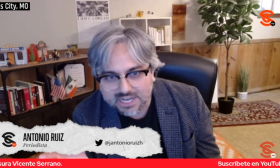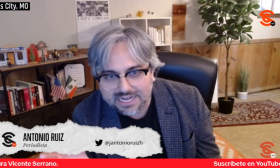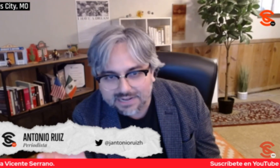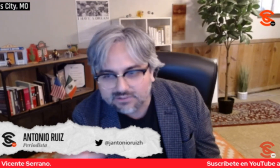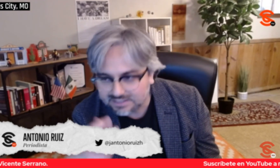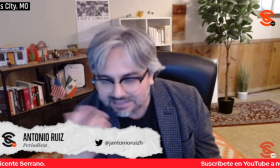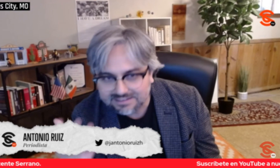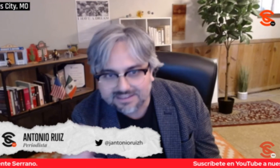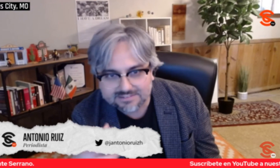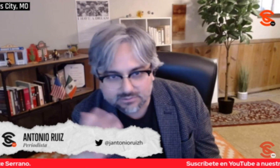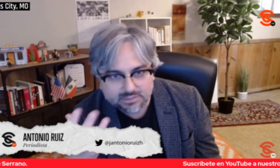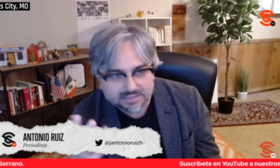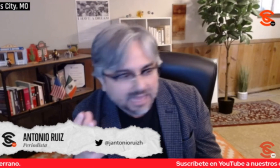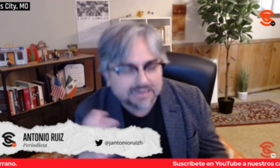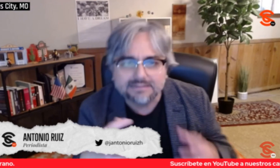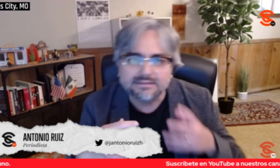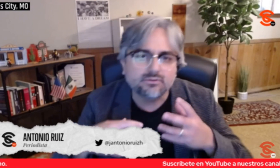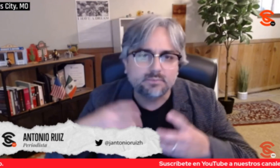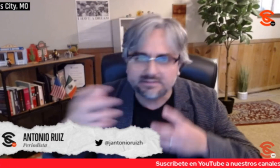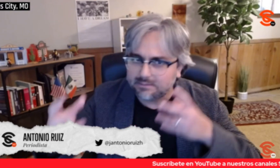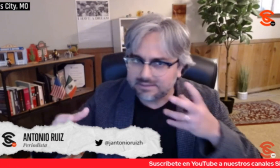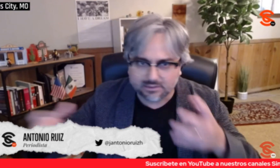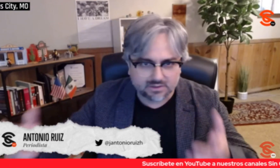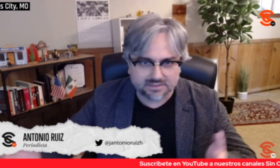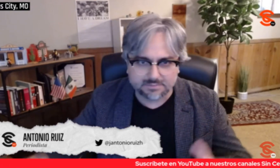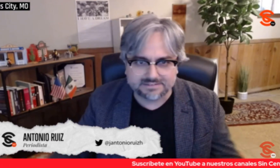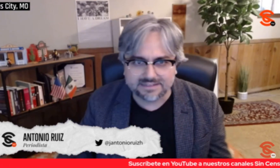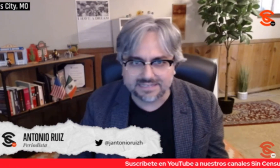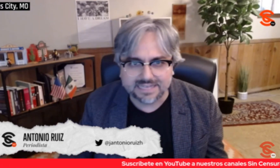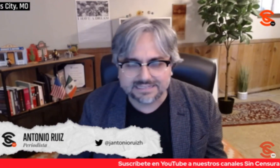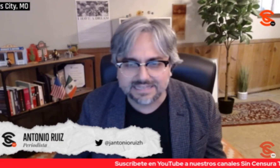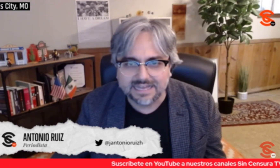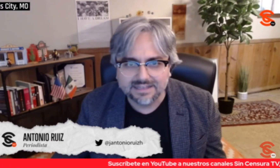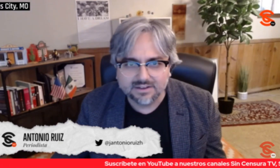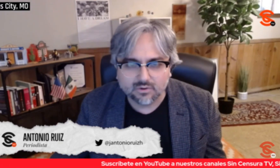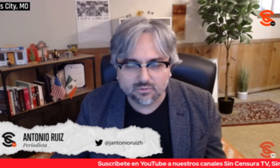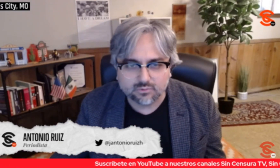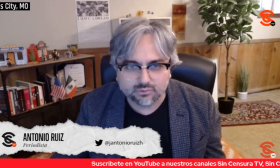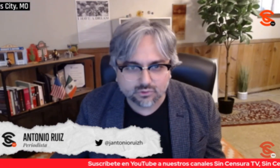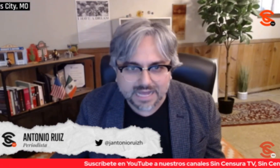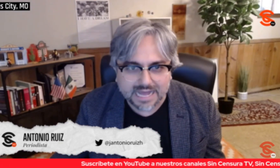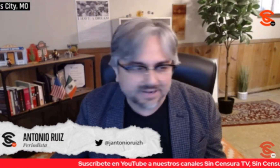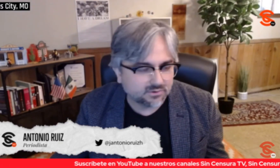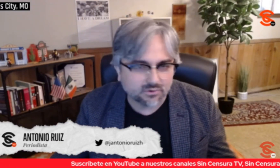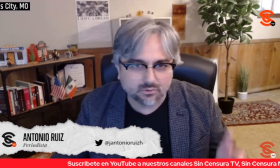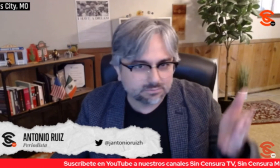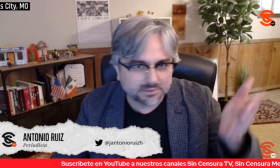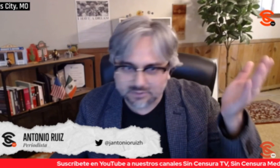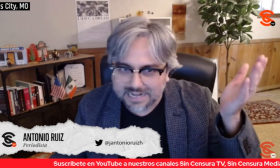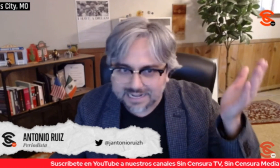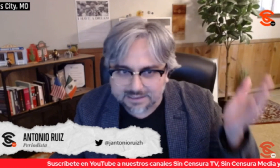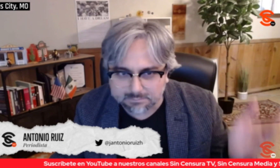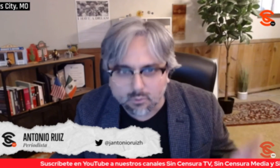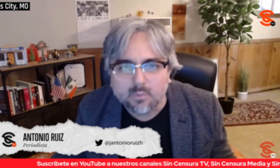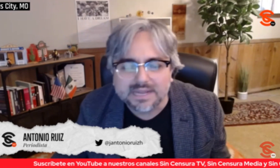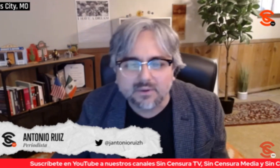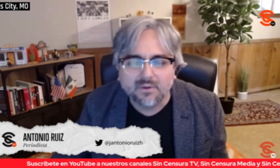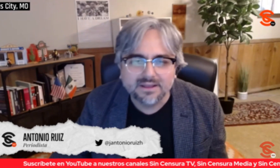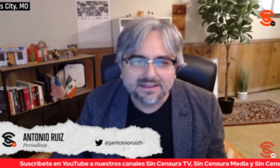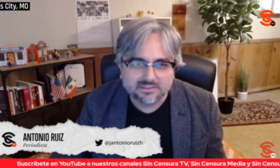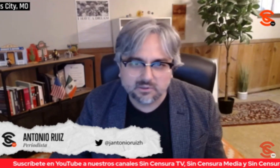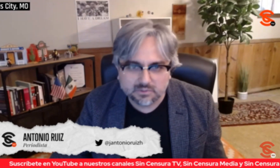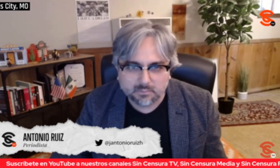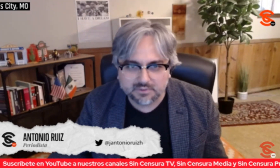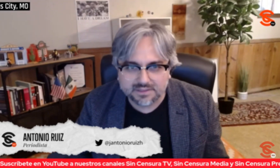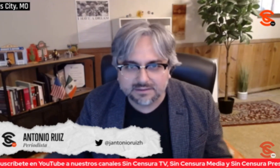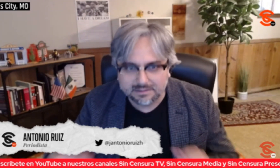prensa o en un chacaleo, se da hasta que se hace un análisis o precisamente en una entrevista directa con un funcionario, con un personaje